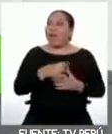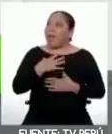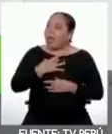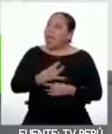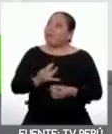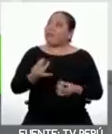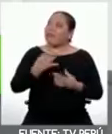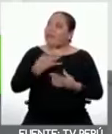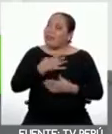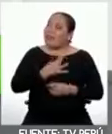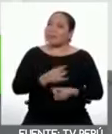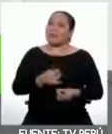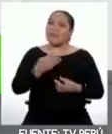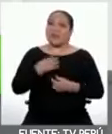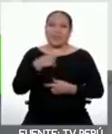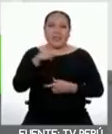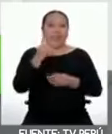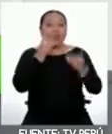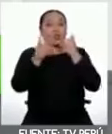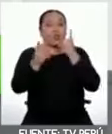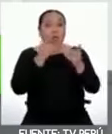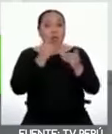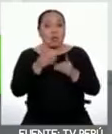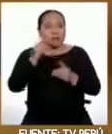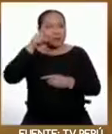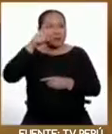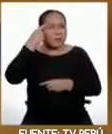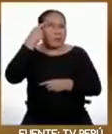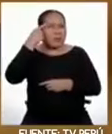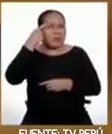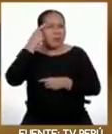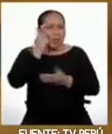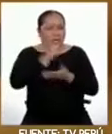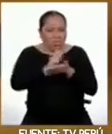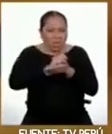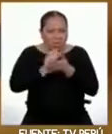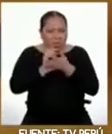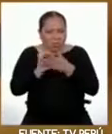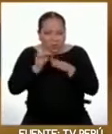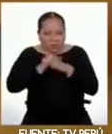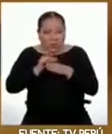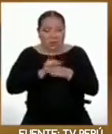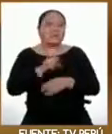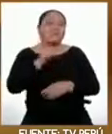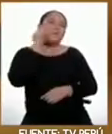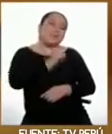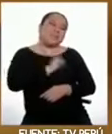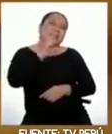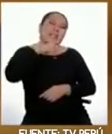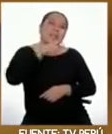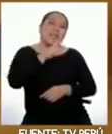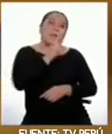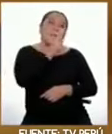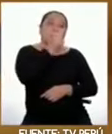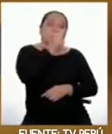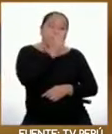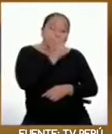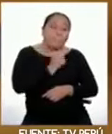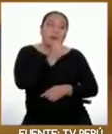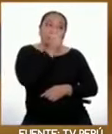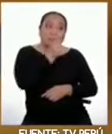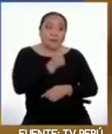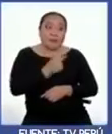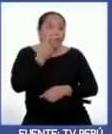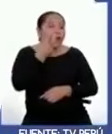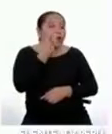profesor. Los diálogos parecen tener que trabajarse mucho. Efectivamente, necesitas mucha paciencia y conocer por